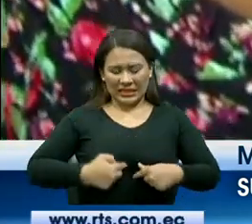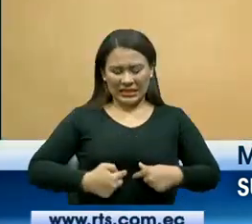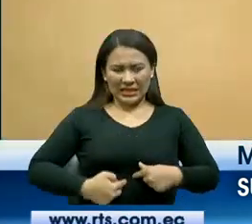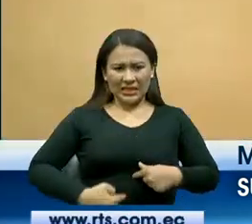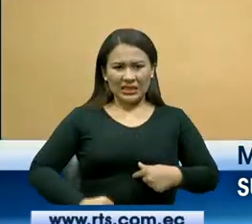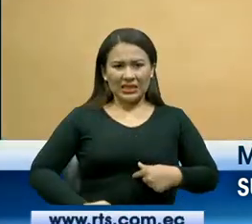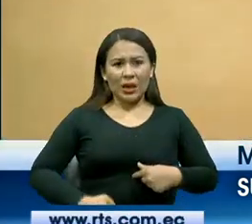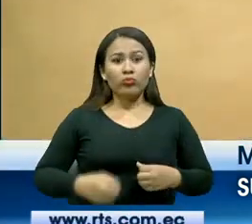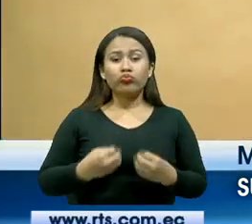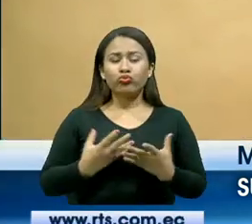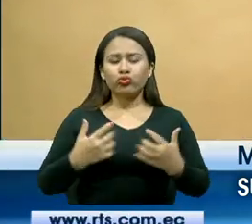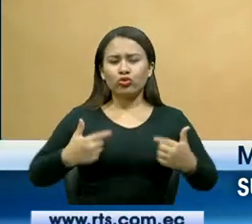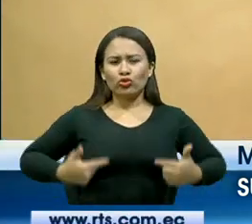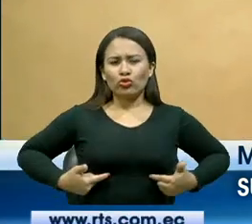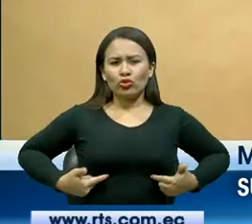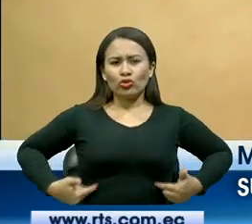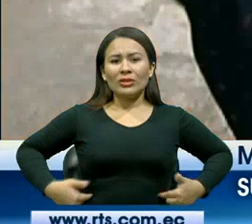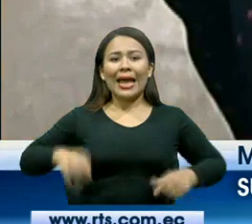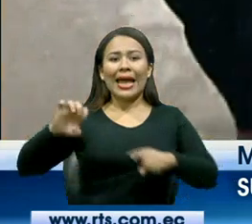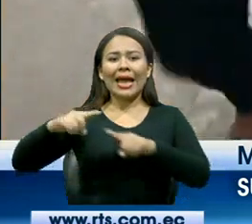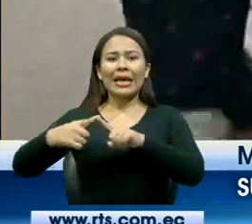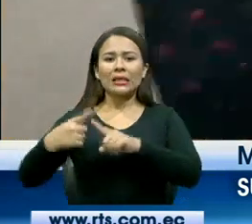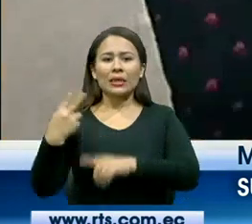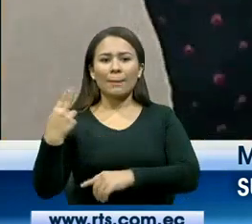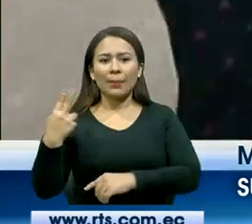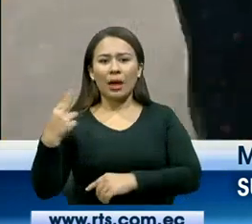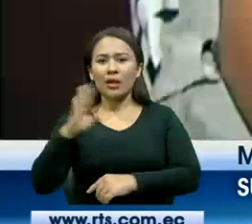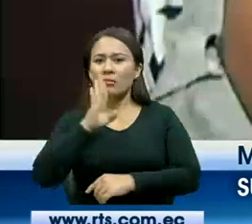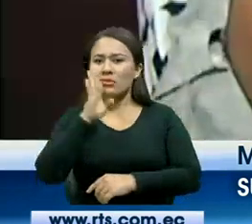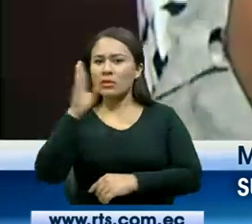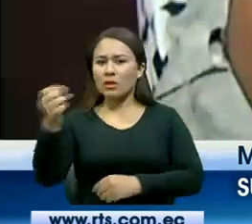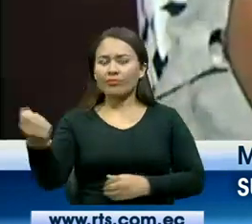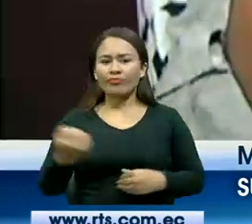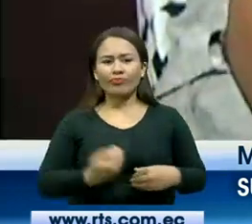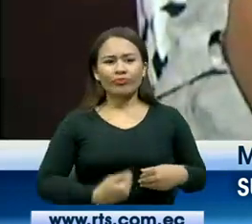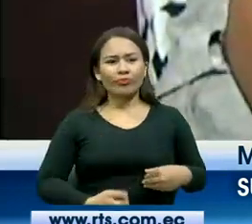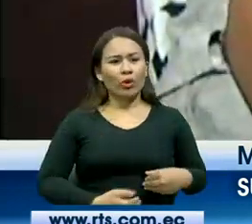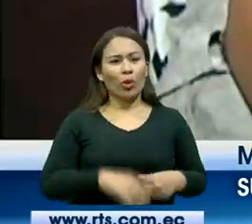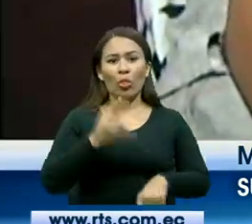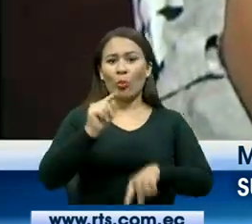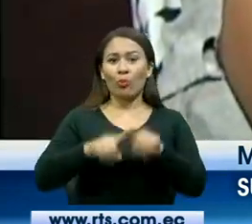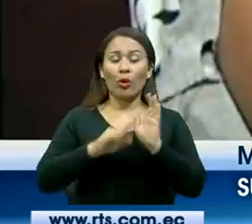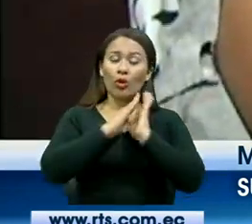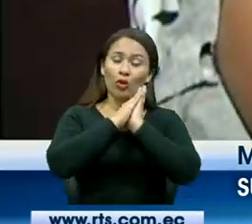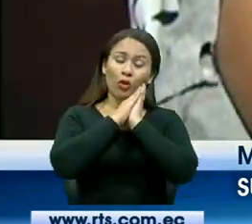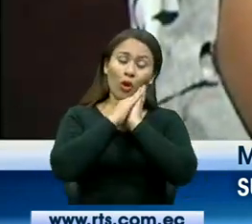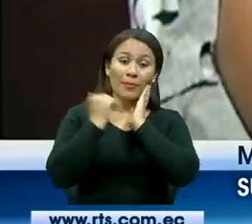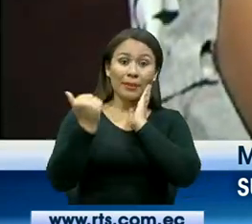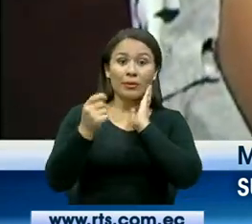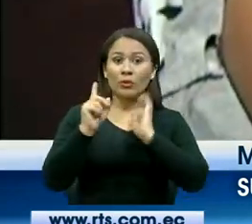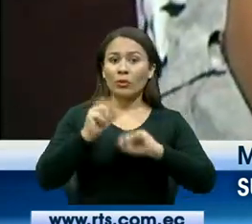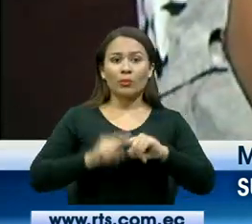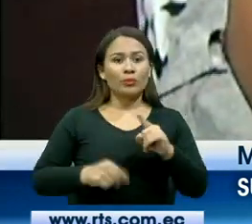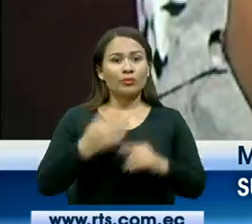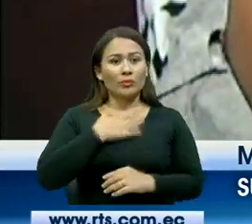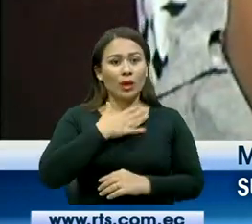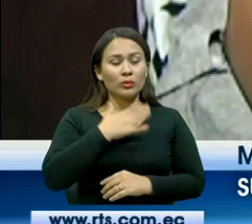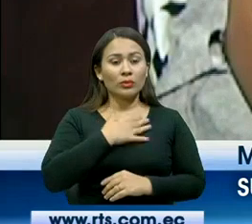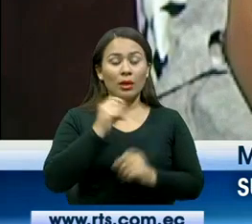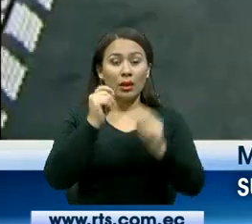cicatrices que le dejó su expareja para siempre. No puedo dormir bien, me levanto a medianoche